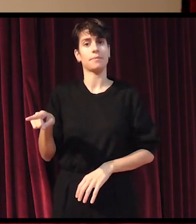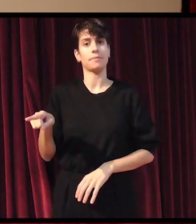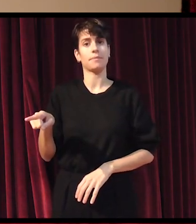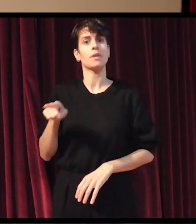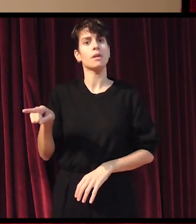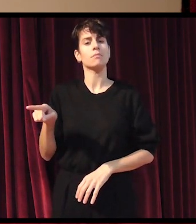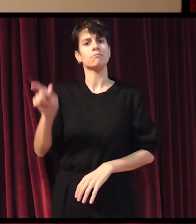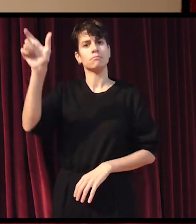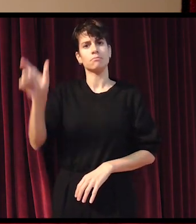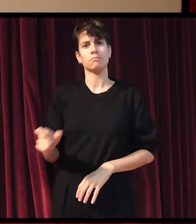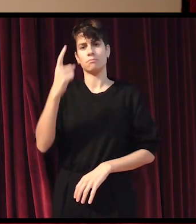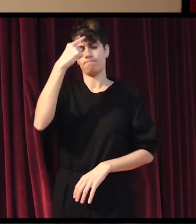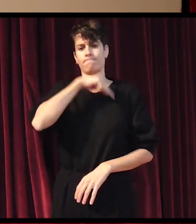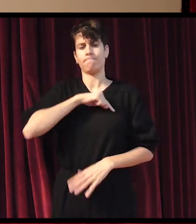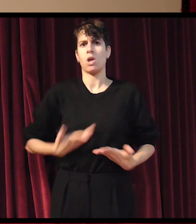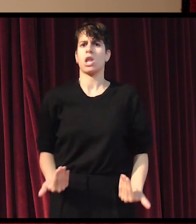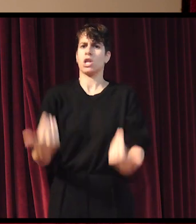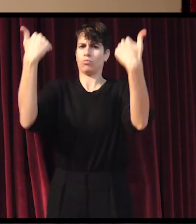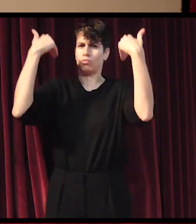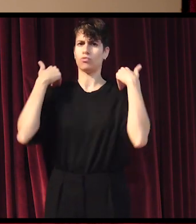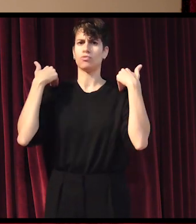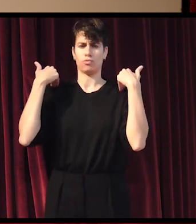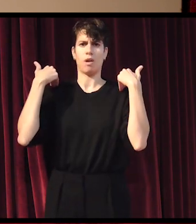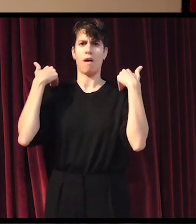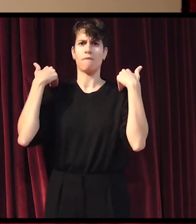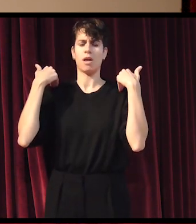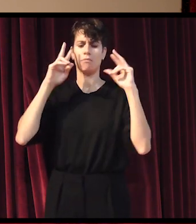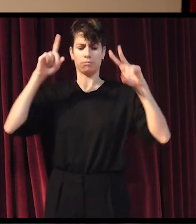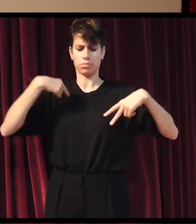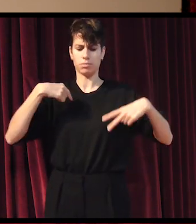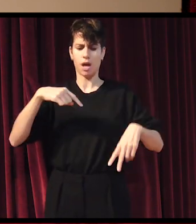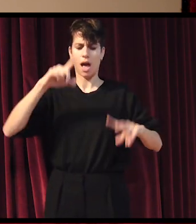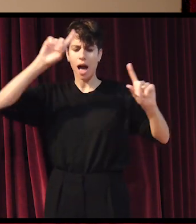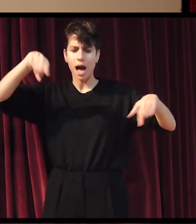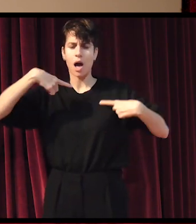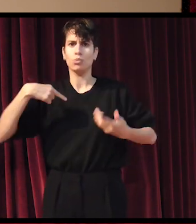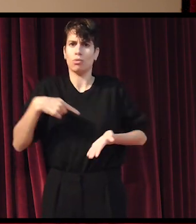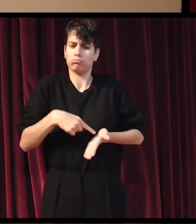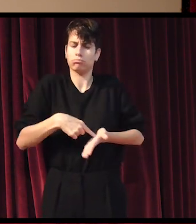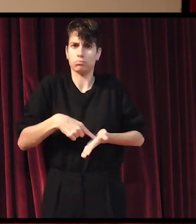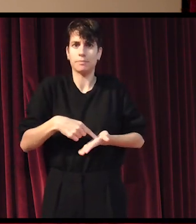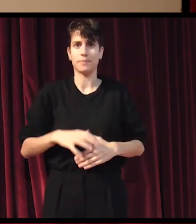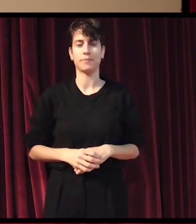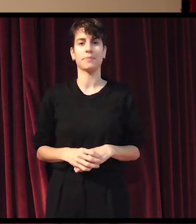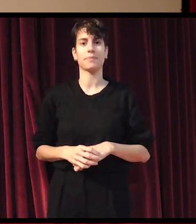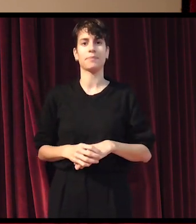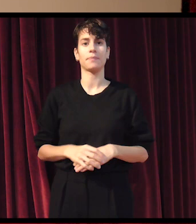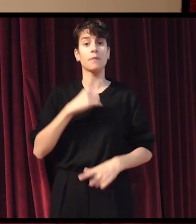muy responsable y muy exigente con sus cosas. Tras comenzar el acogimiento